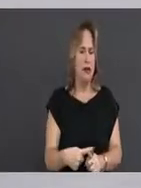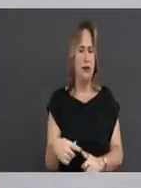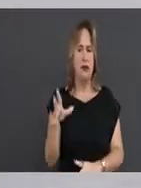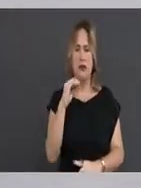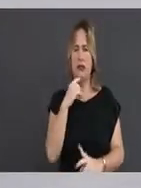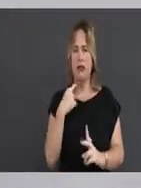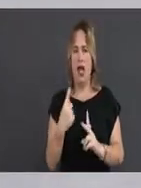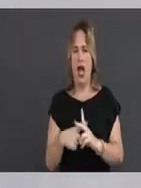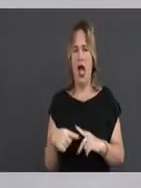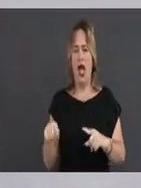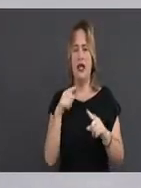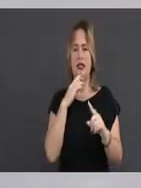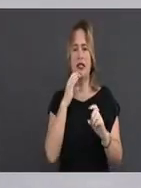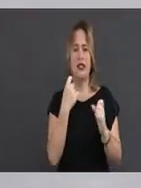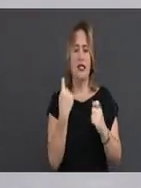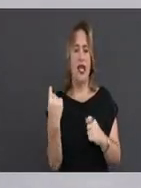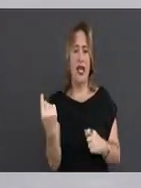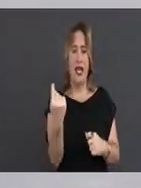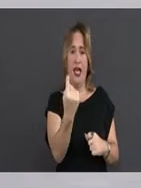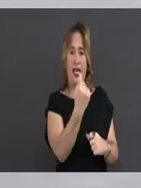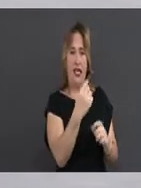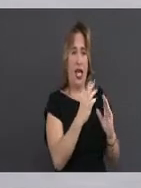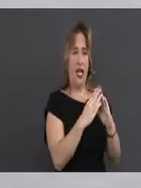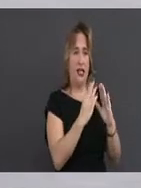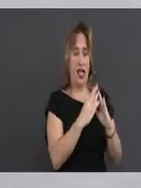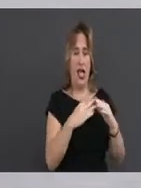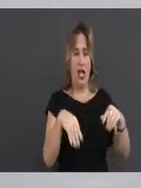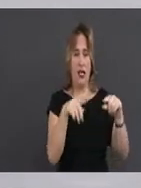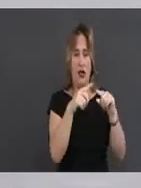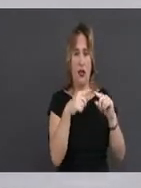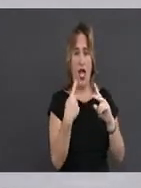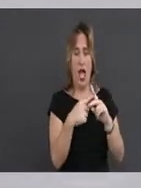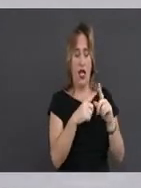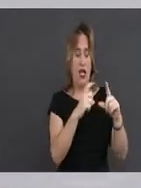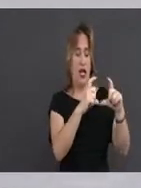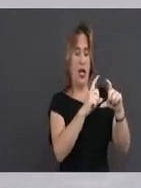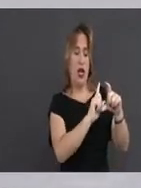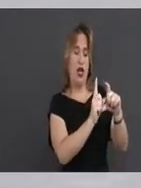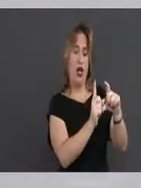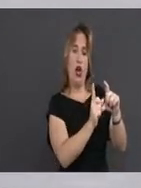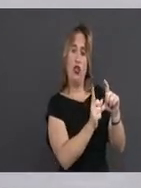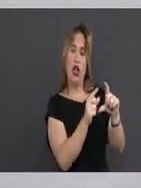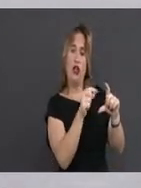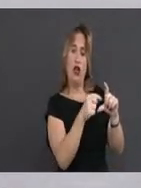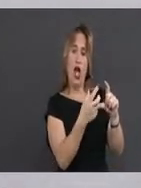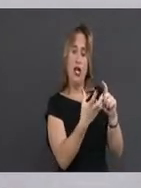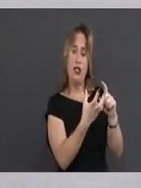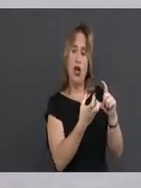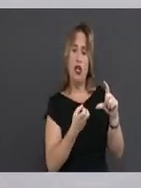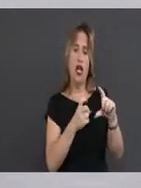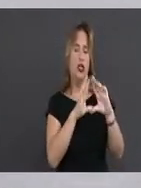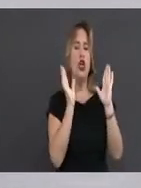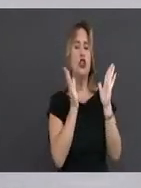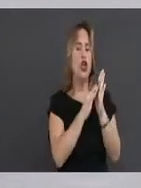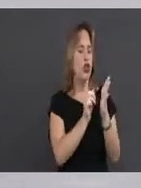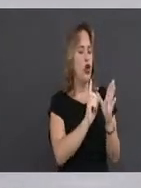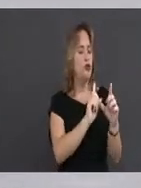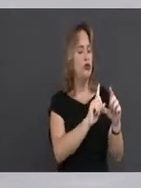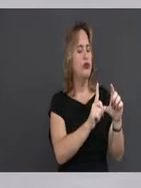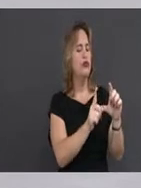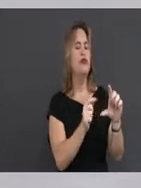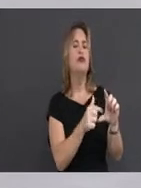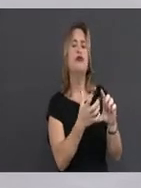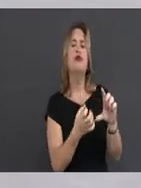nosotros tenemos en cada casa tenemos un metro contador que registra todo el consumo eléctrico.